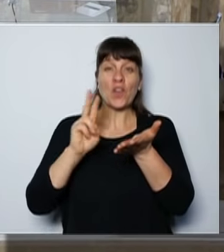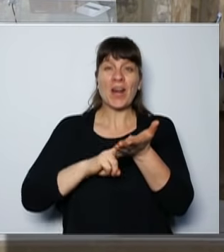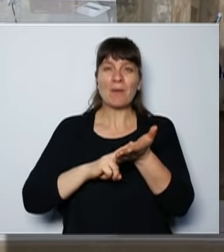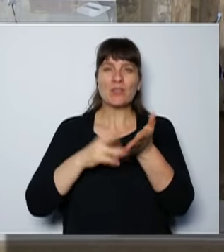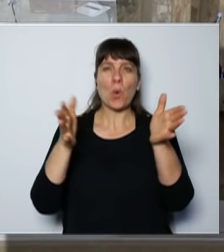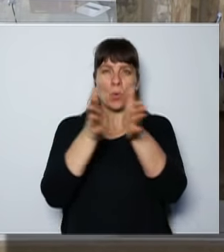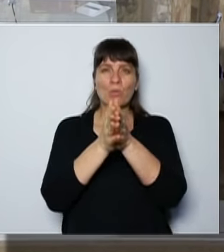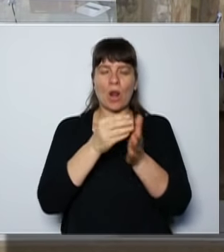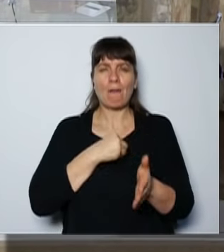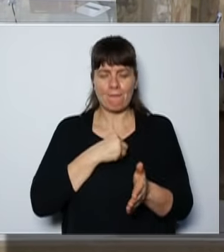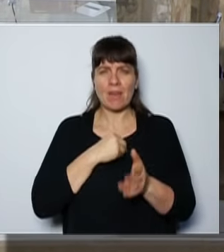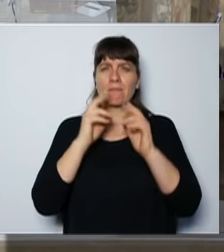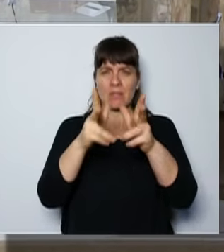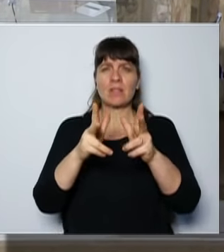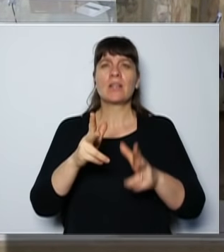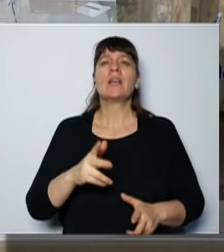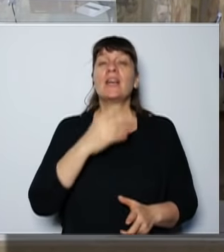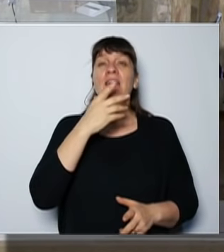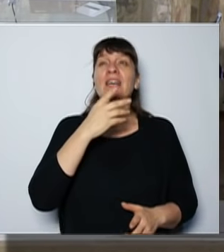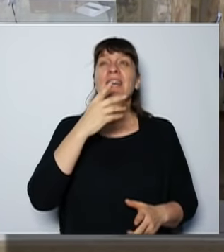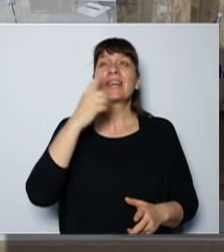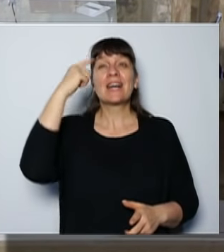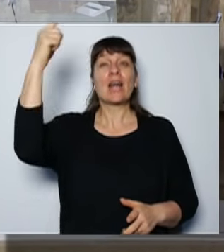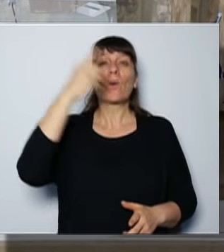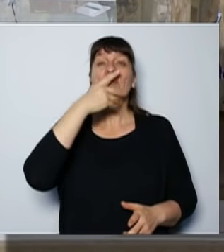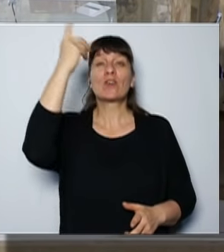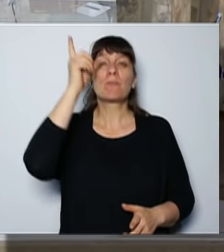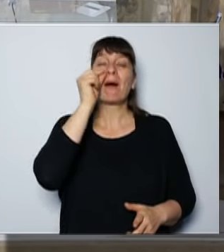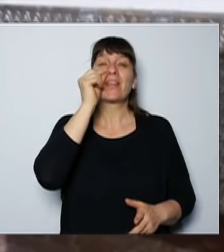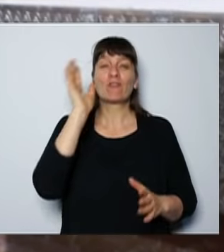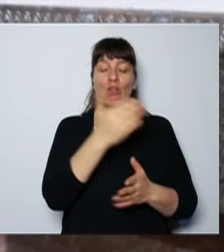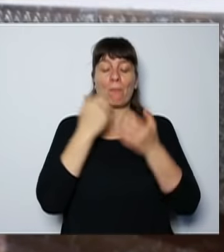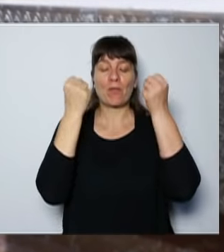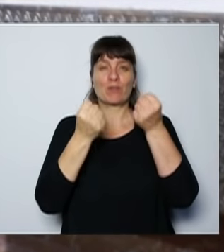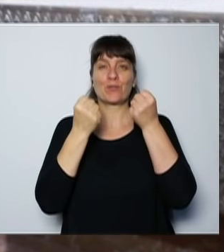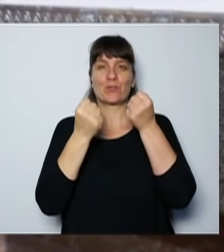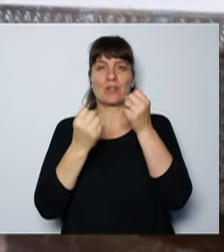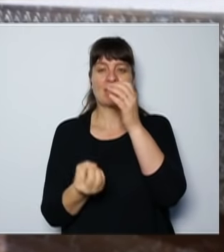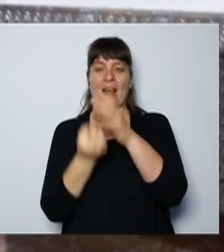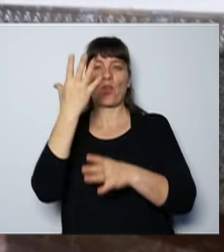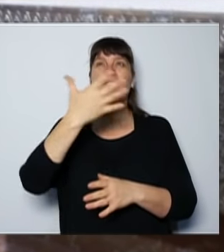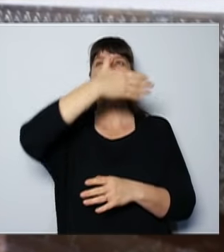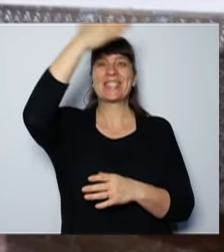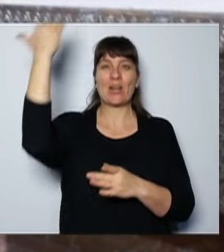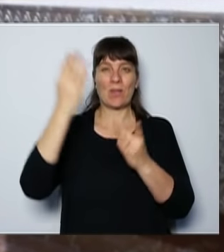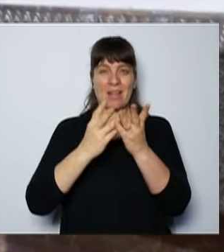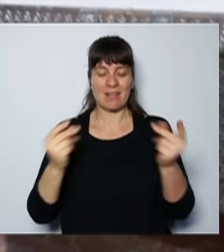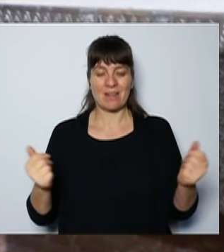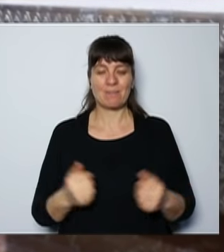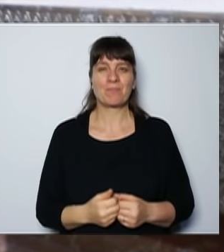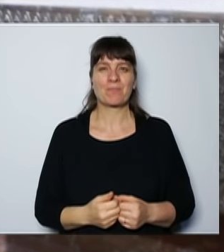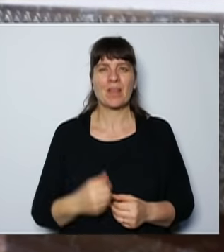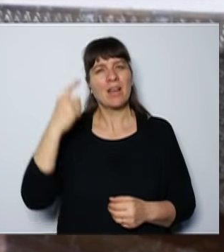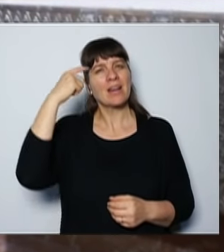renovemos juntos nuestra fe. Creo en Dios, Padre Todopoderoso, Creador del cielo y